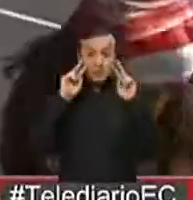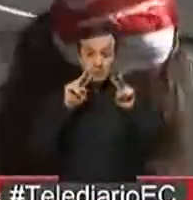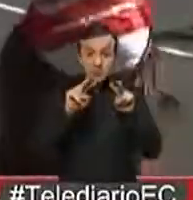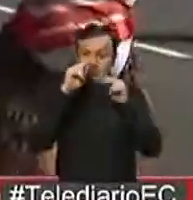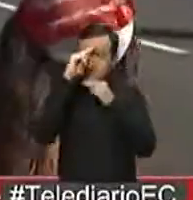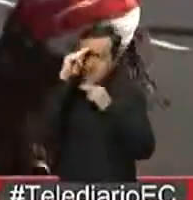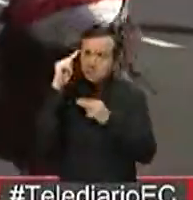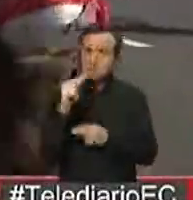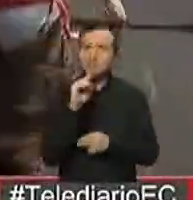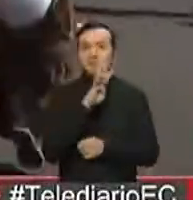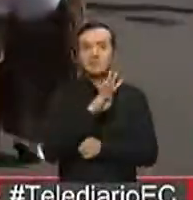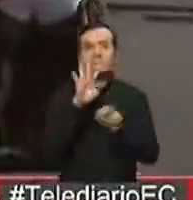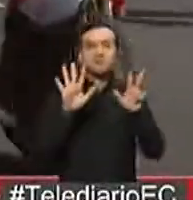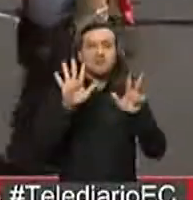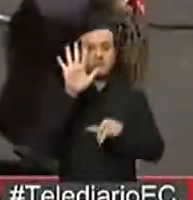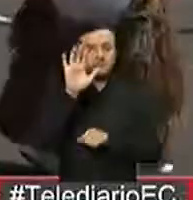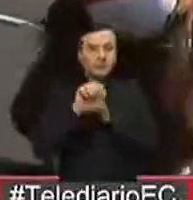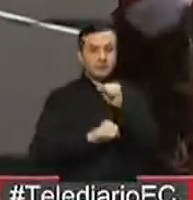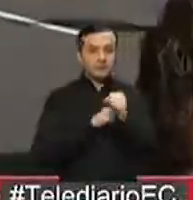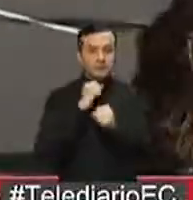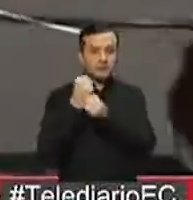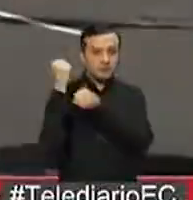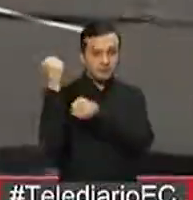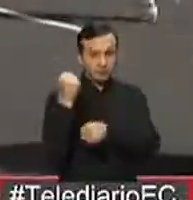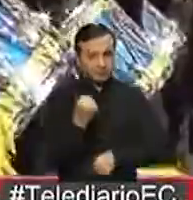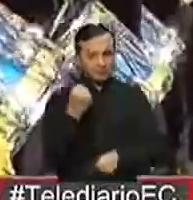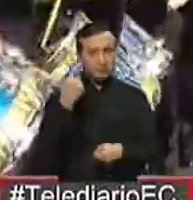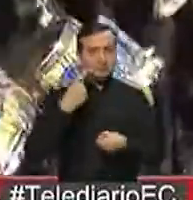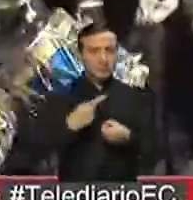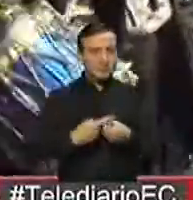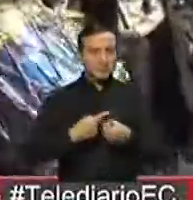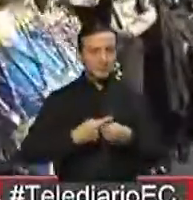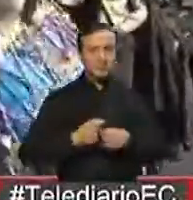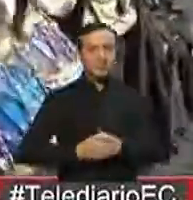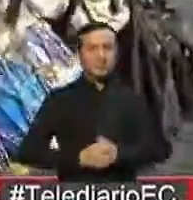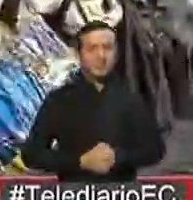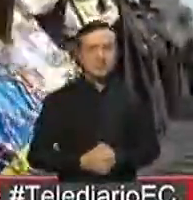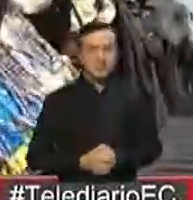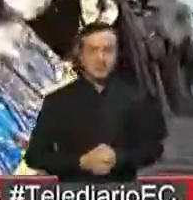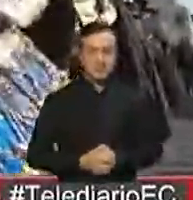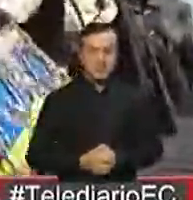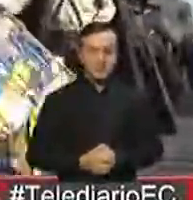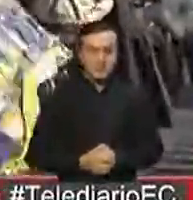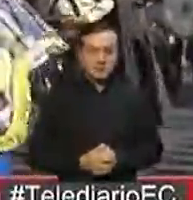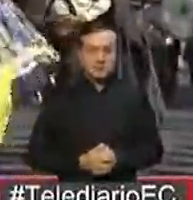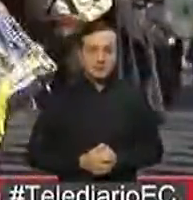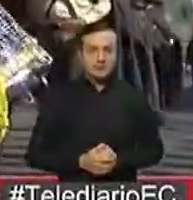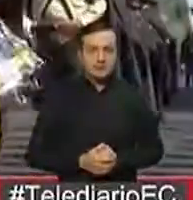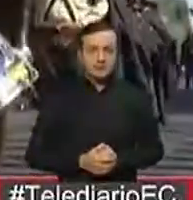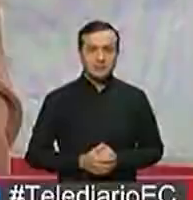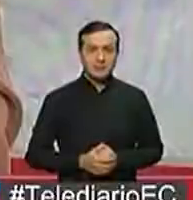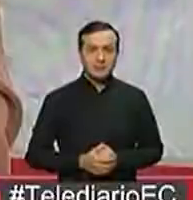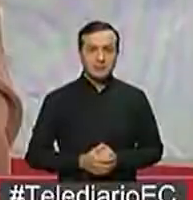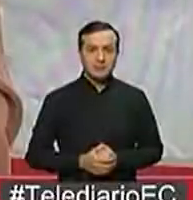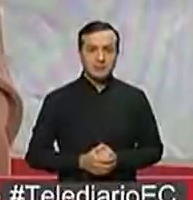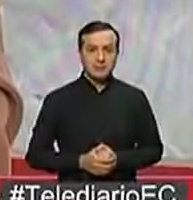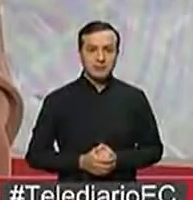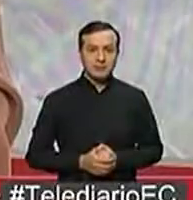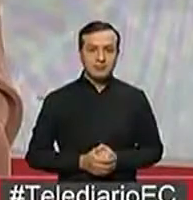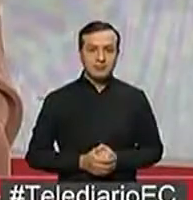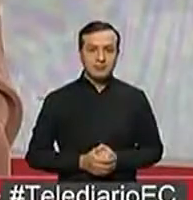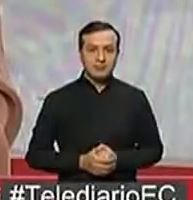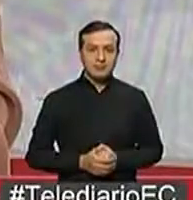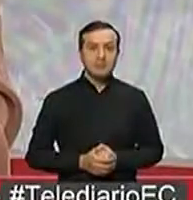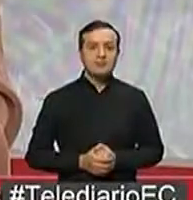honor a los 485 años de la Fundación de Quito. Verónica Rivadeneira, Medios Públicos. Y